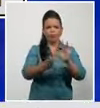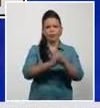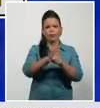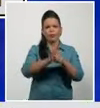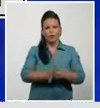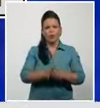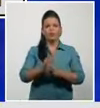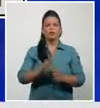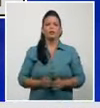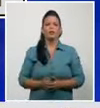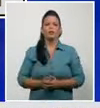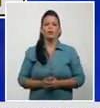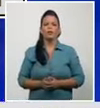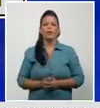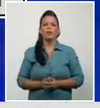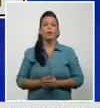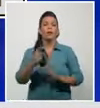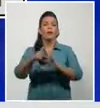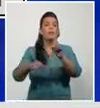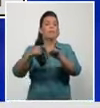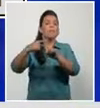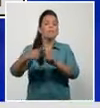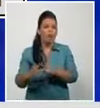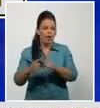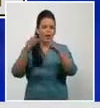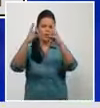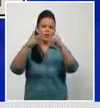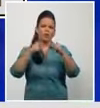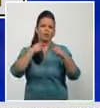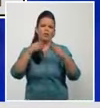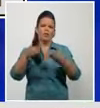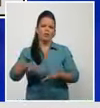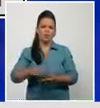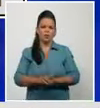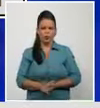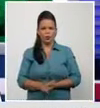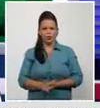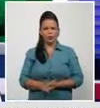de fallecidos. Entonces, ustedes se pueden explicar